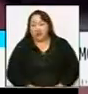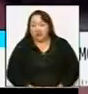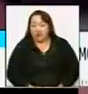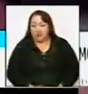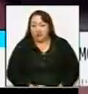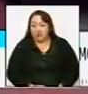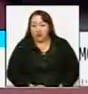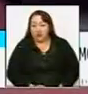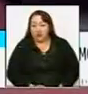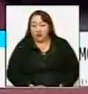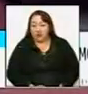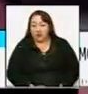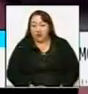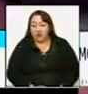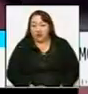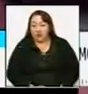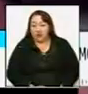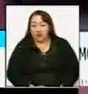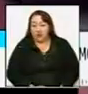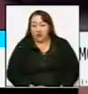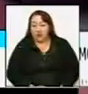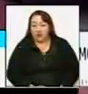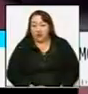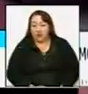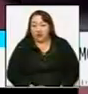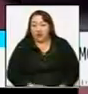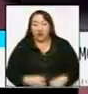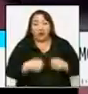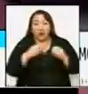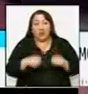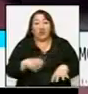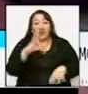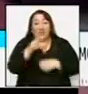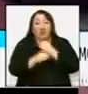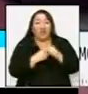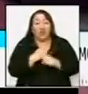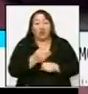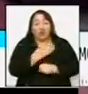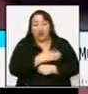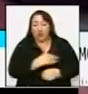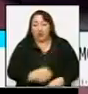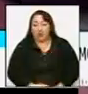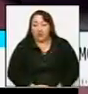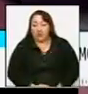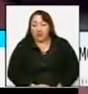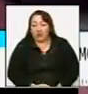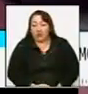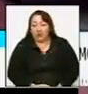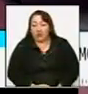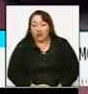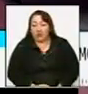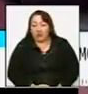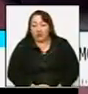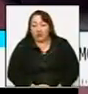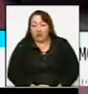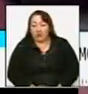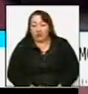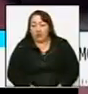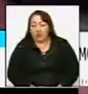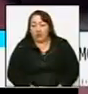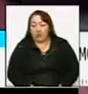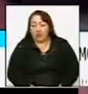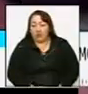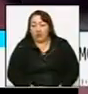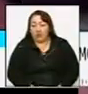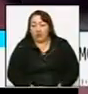yo no renuncié previa a las elecciones, yo renuncié 3 años antes de las elecciones de 2016. Yo renuncié 3 años antes, no a